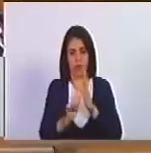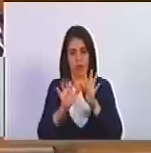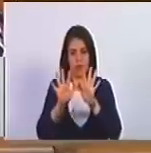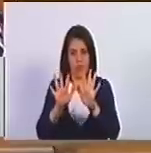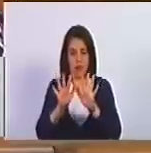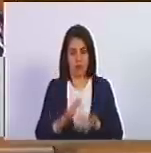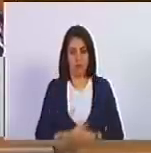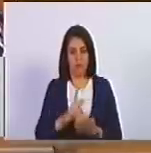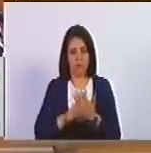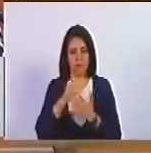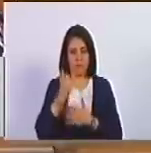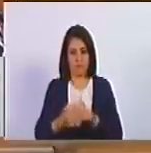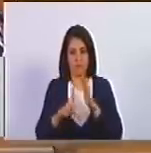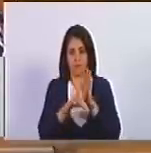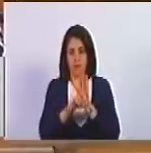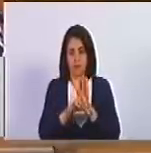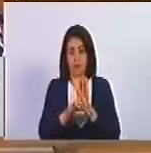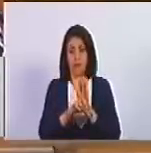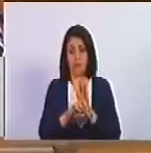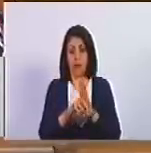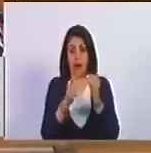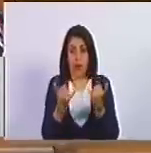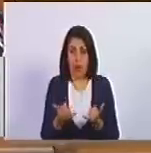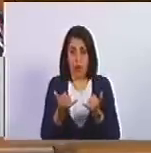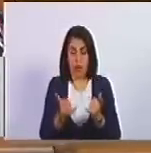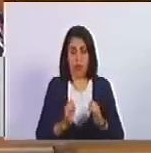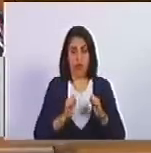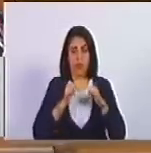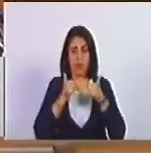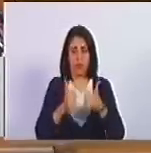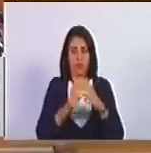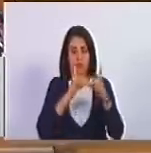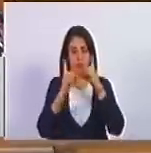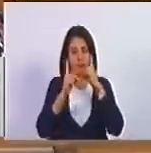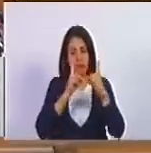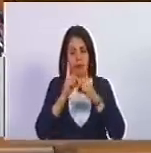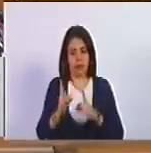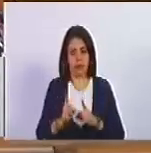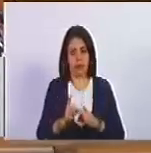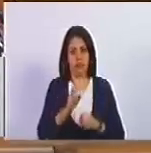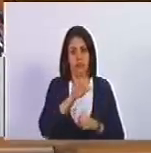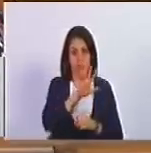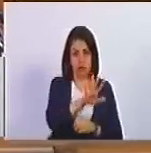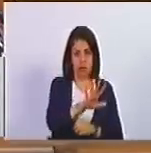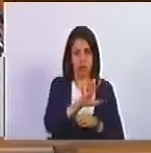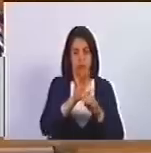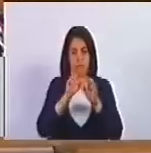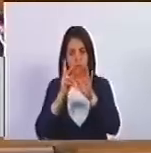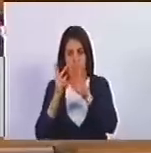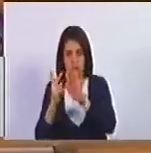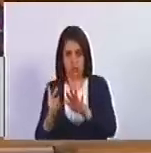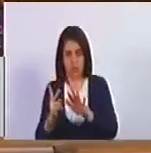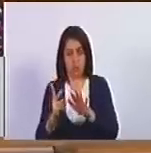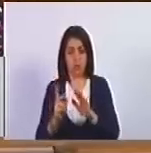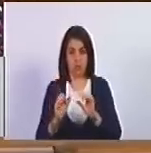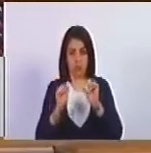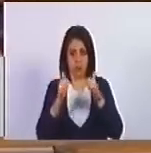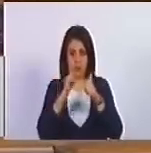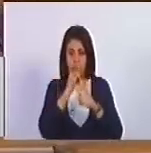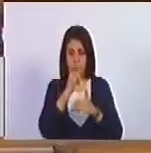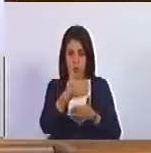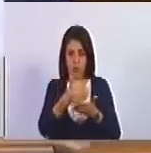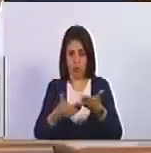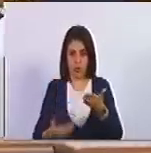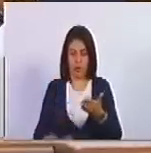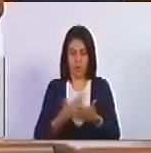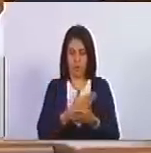10 del proyecto de ley. Correspondería iniciar la discusión en el 57º del precitado informe. Es